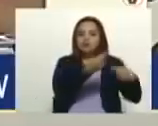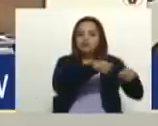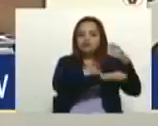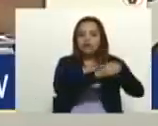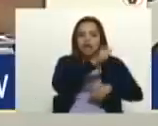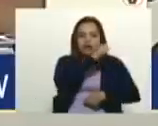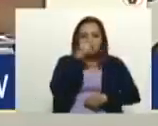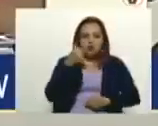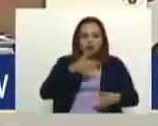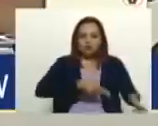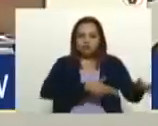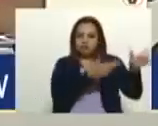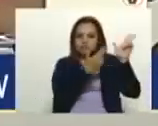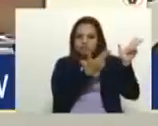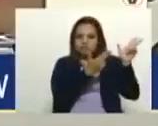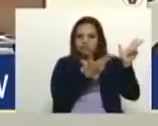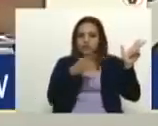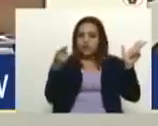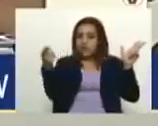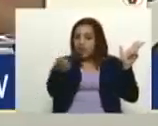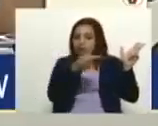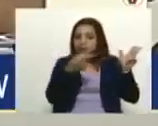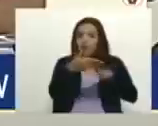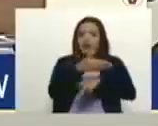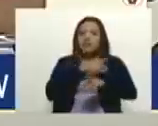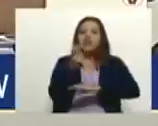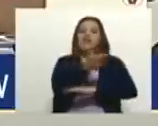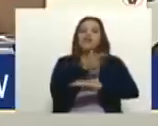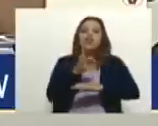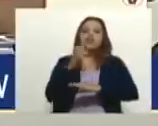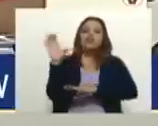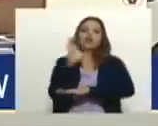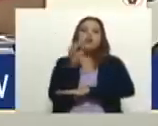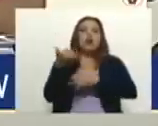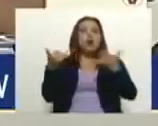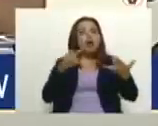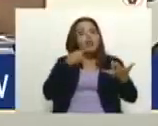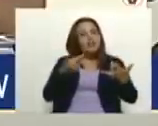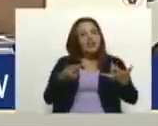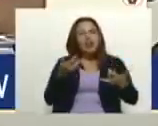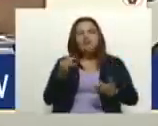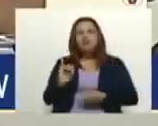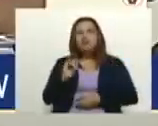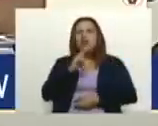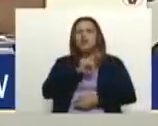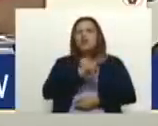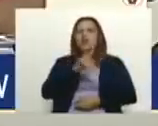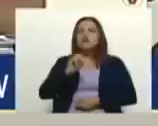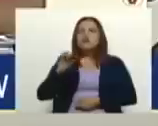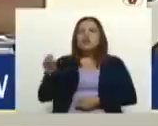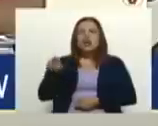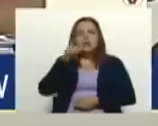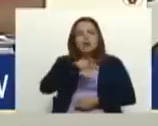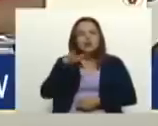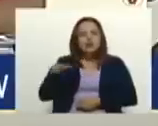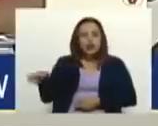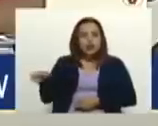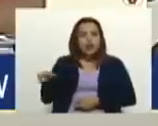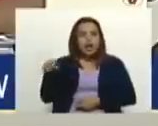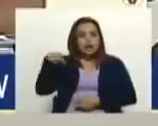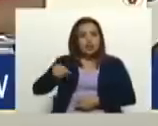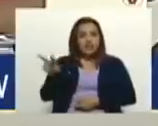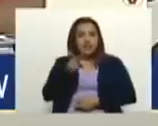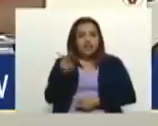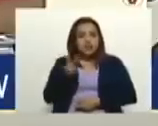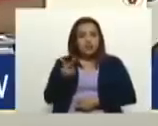narcoparamilitarismo de parte de esos gobiernos. Y que hoy digan que hay 200 personas aquí en Venezuela,